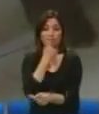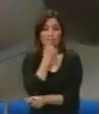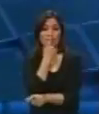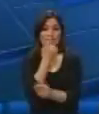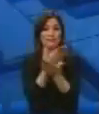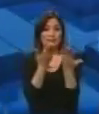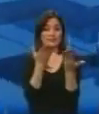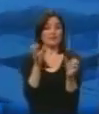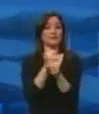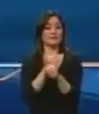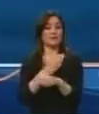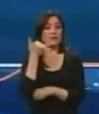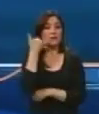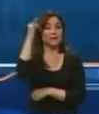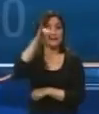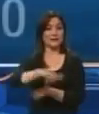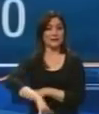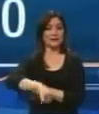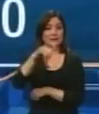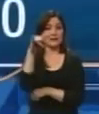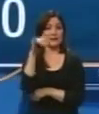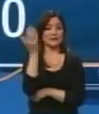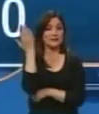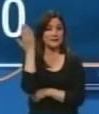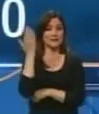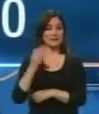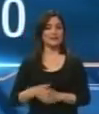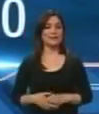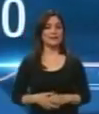cirugías deberán comunicarse al número telefónico